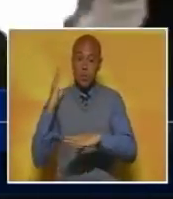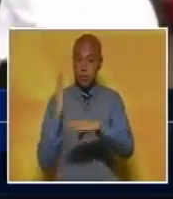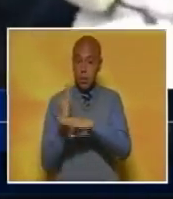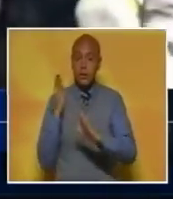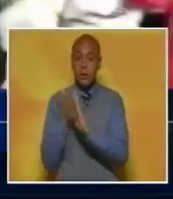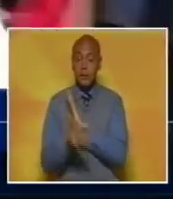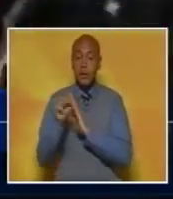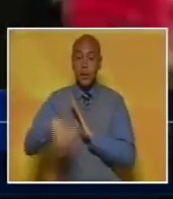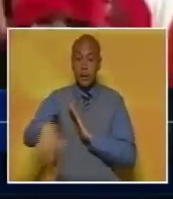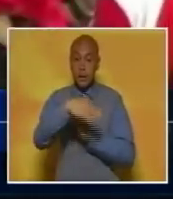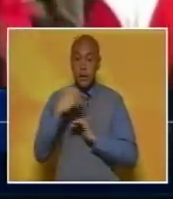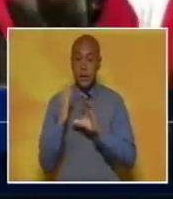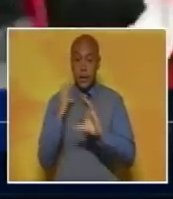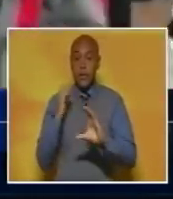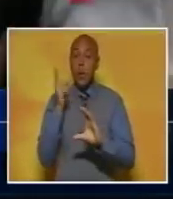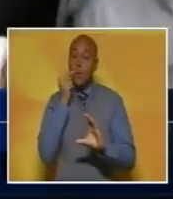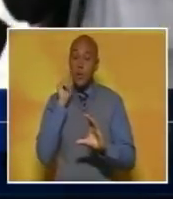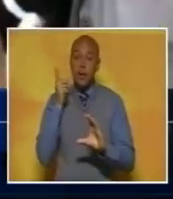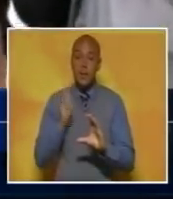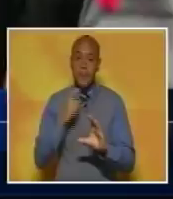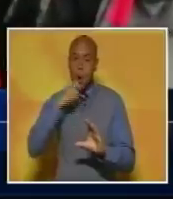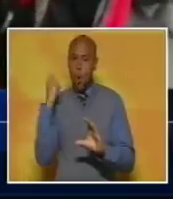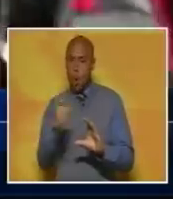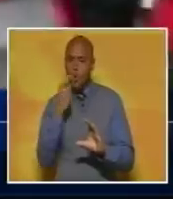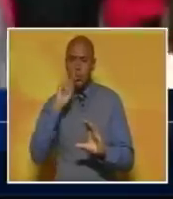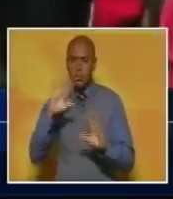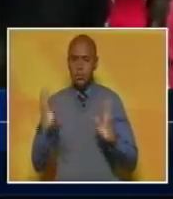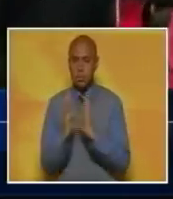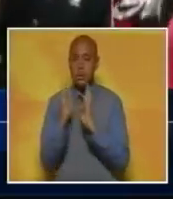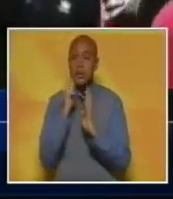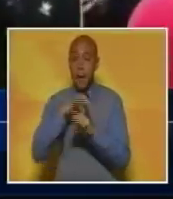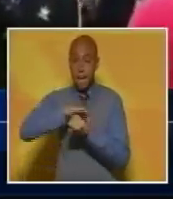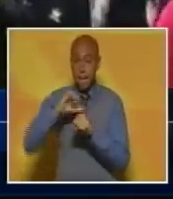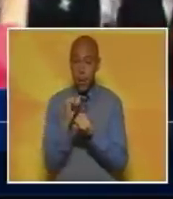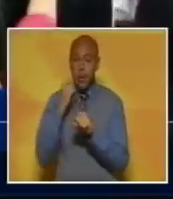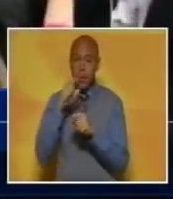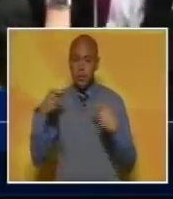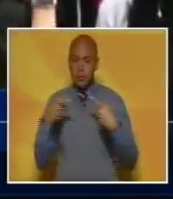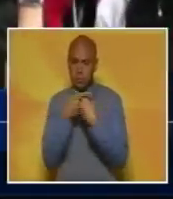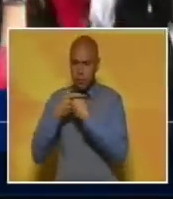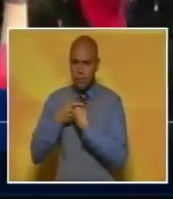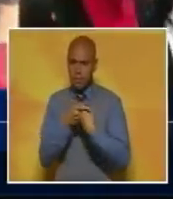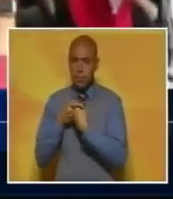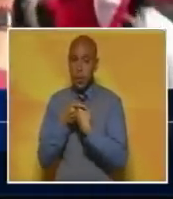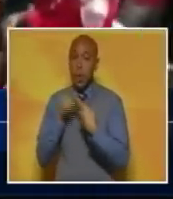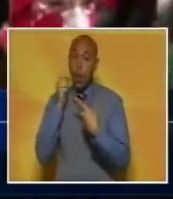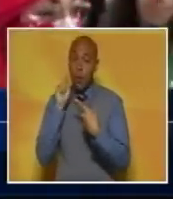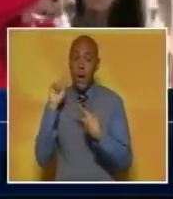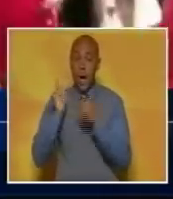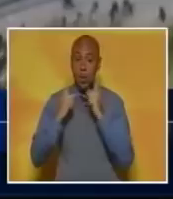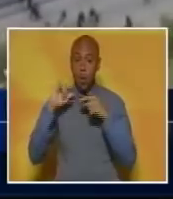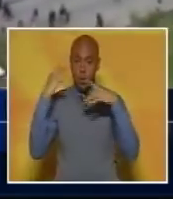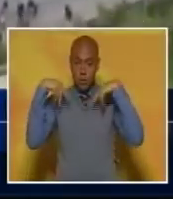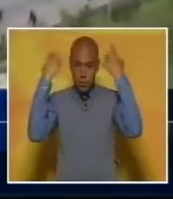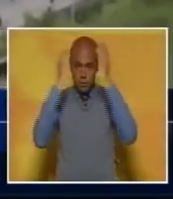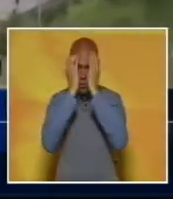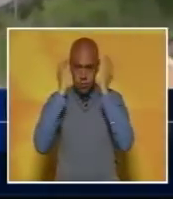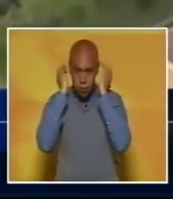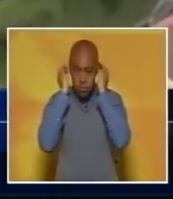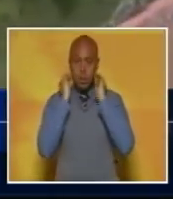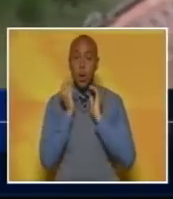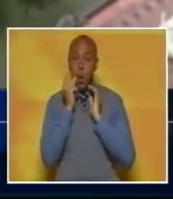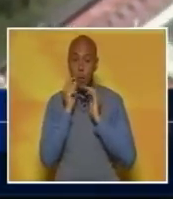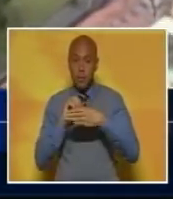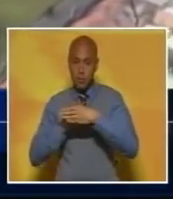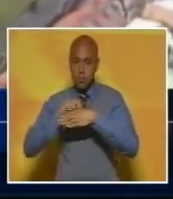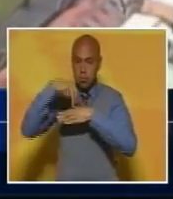transporte Transmilenio y enfrentamientos de manifestantes con la policía en la avenida principal, donde encapuchados atravesaron